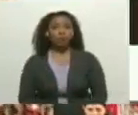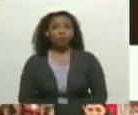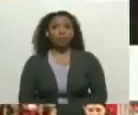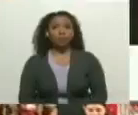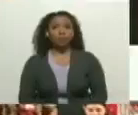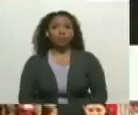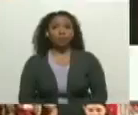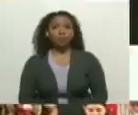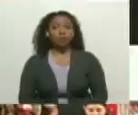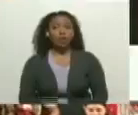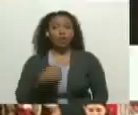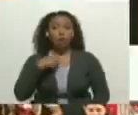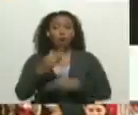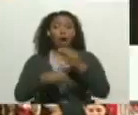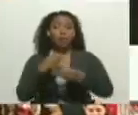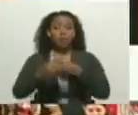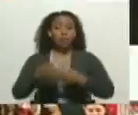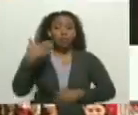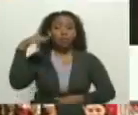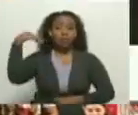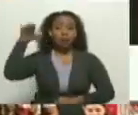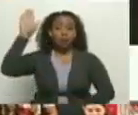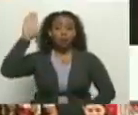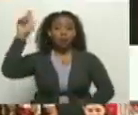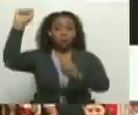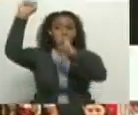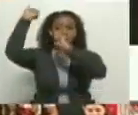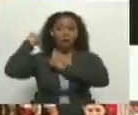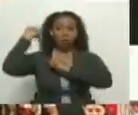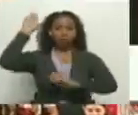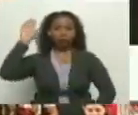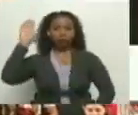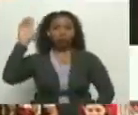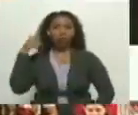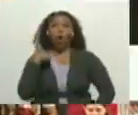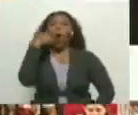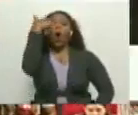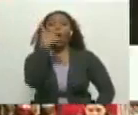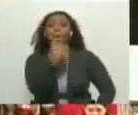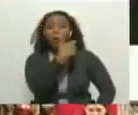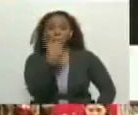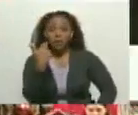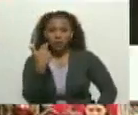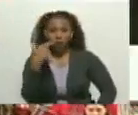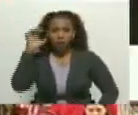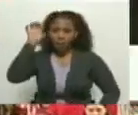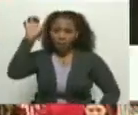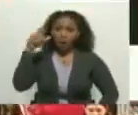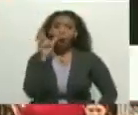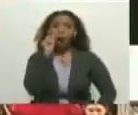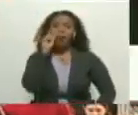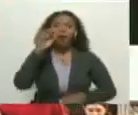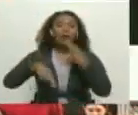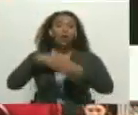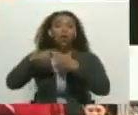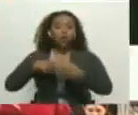Asumir un juramento como un compromiso. Un compromiso de patria. Un revolucionario, una